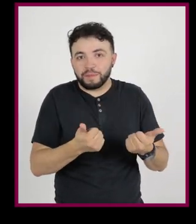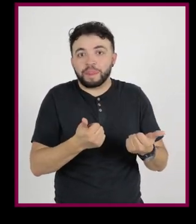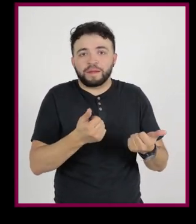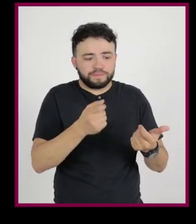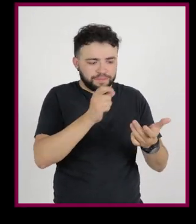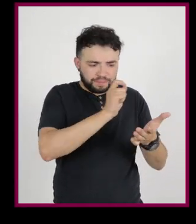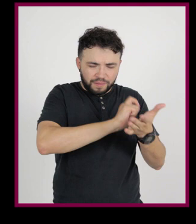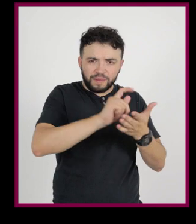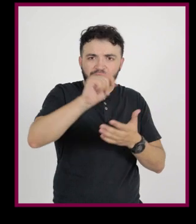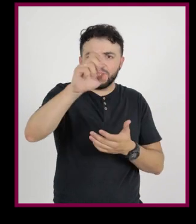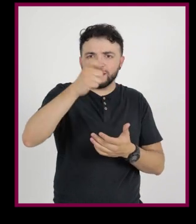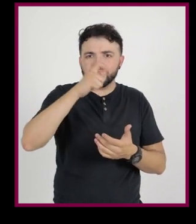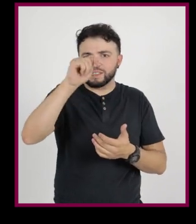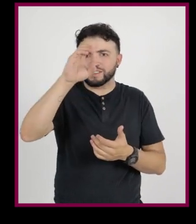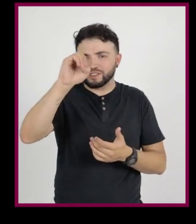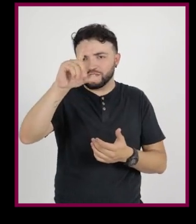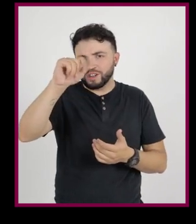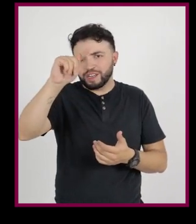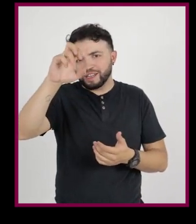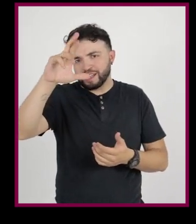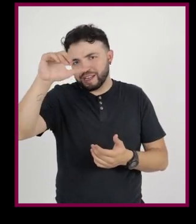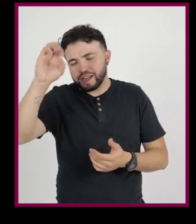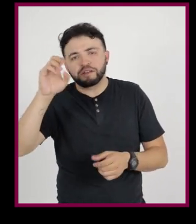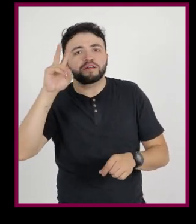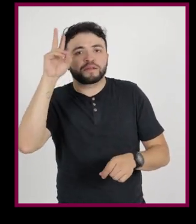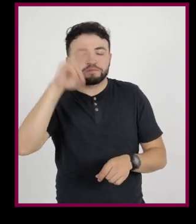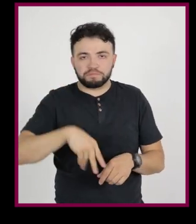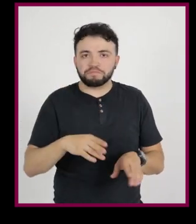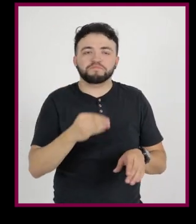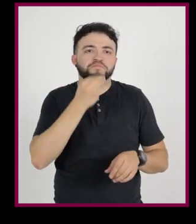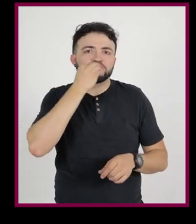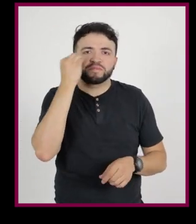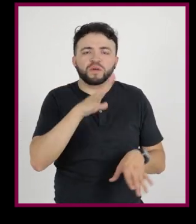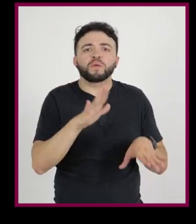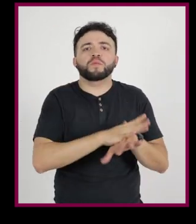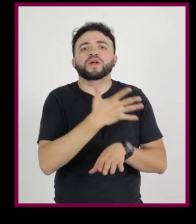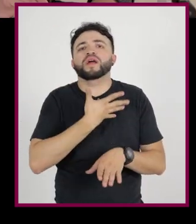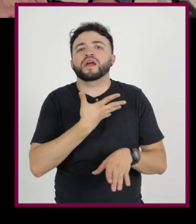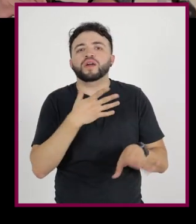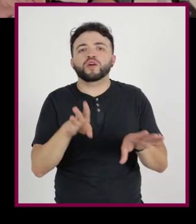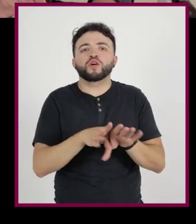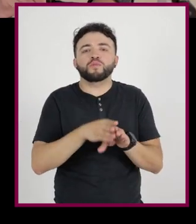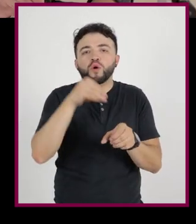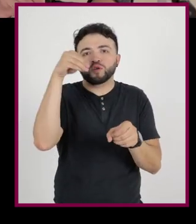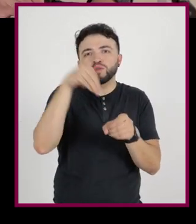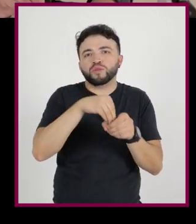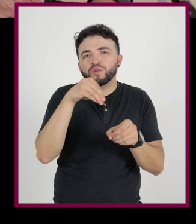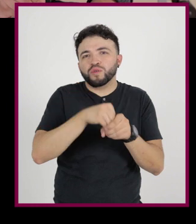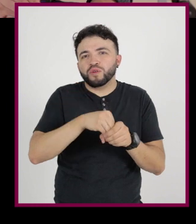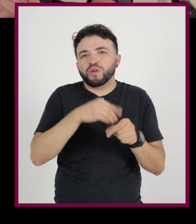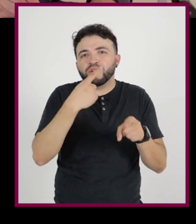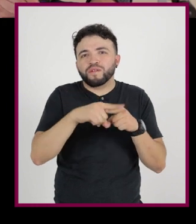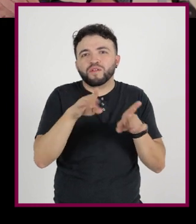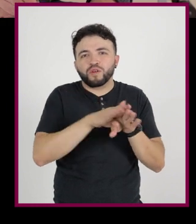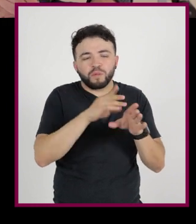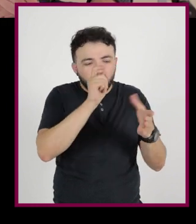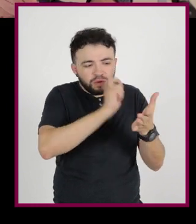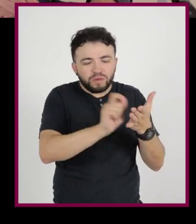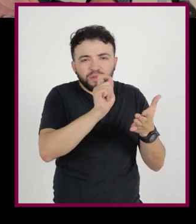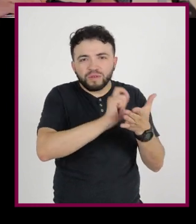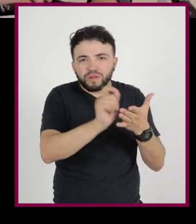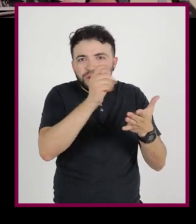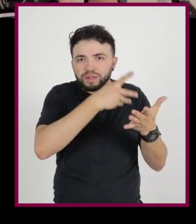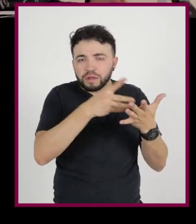significativo porque se compone de códigos que se van descifrando con cada lectura Incluso un mismo texto se puede